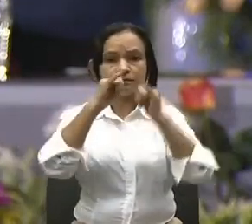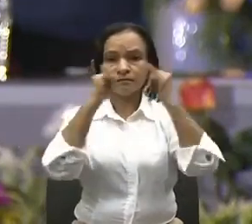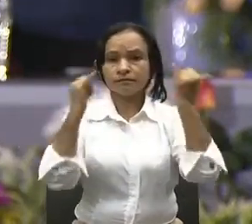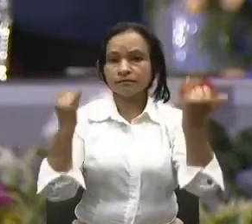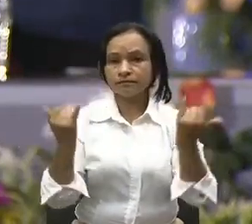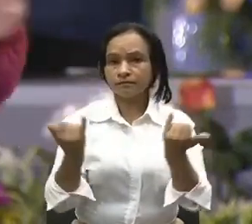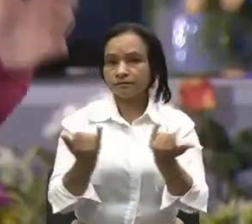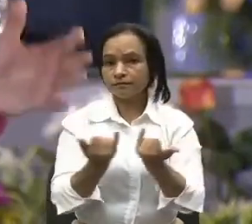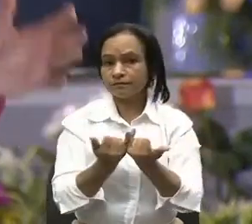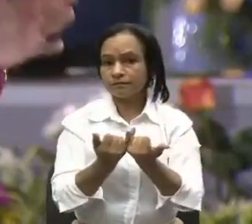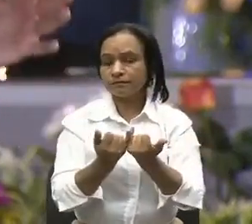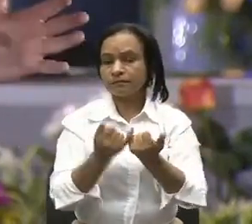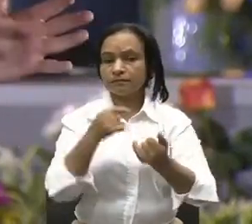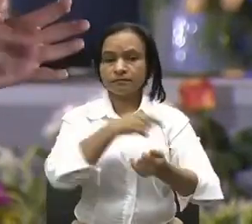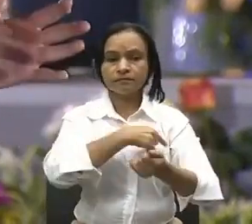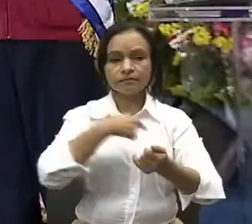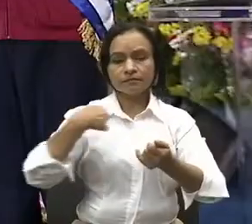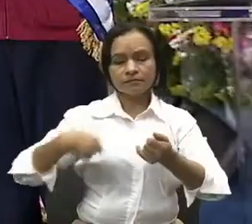Popular China, hasta que